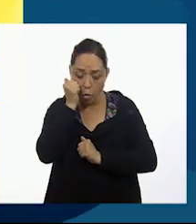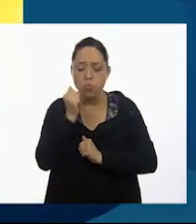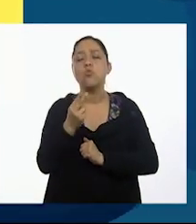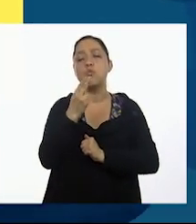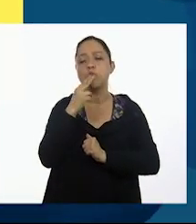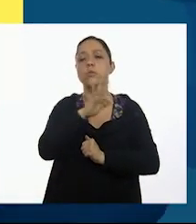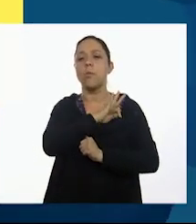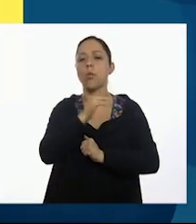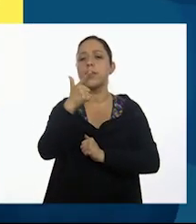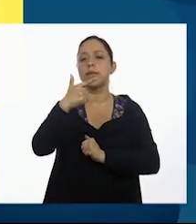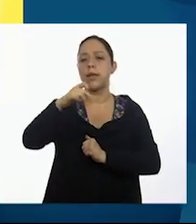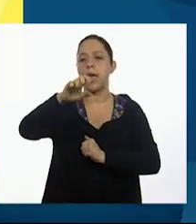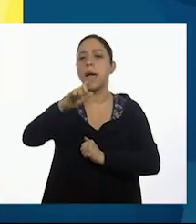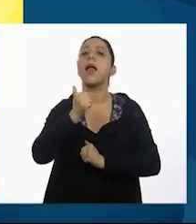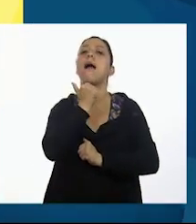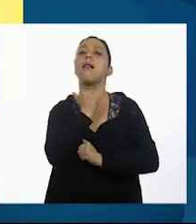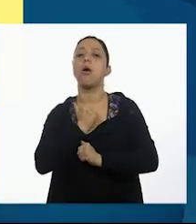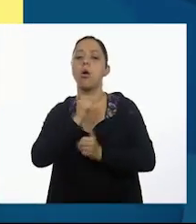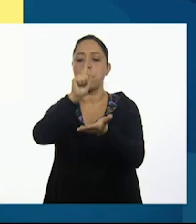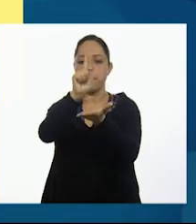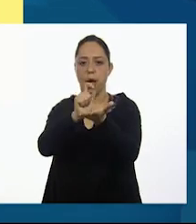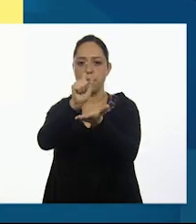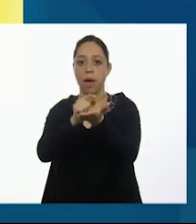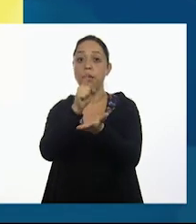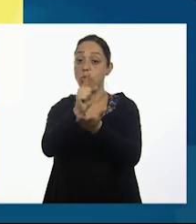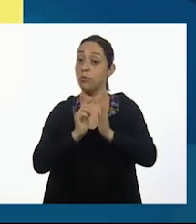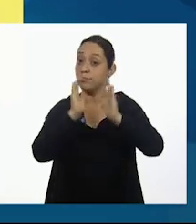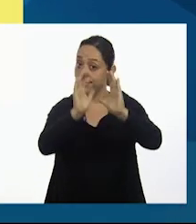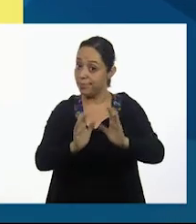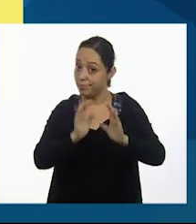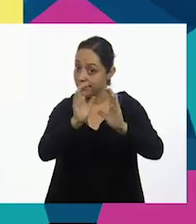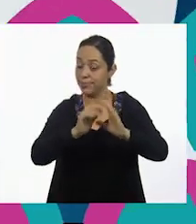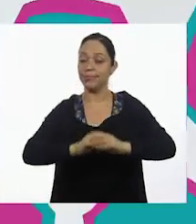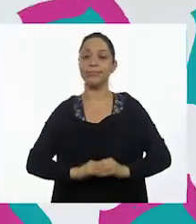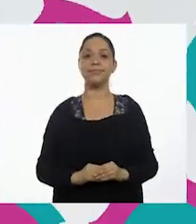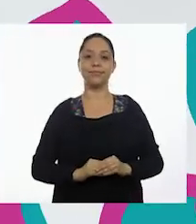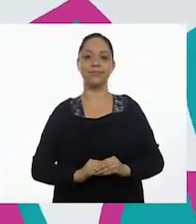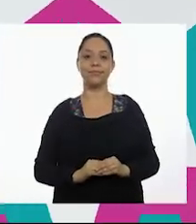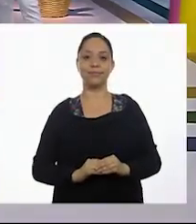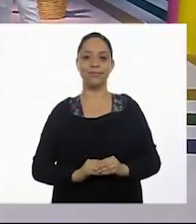usa desinfectantes a base de alcohol. ¡Cuídate!